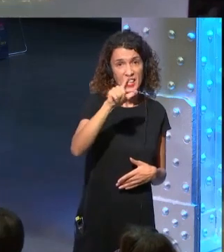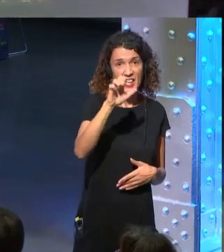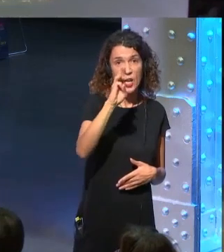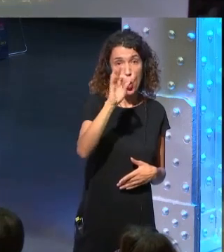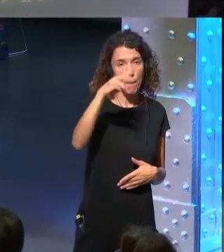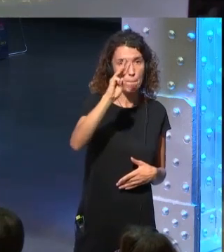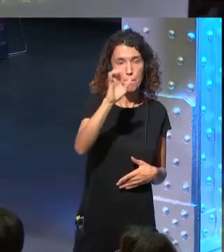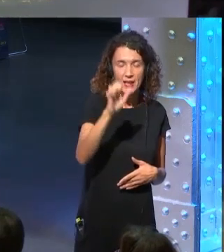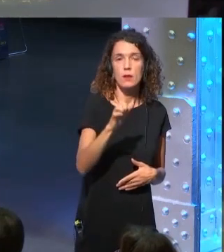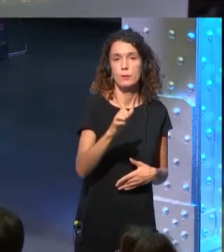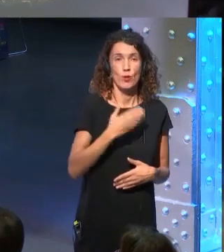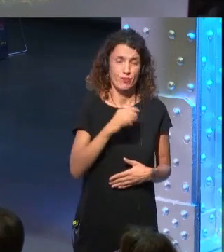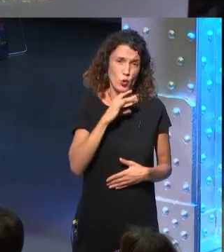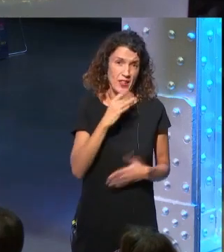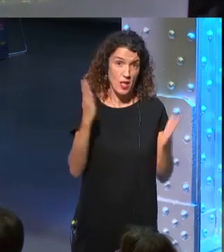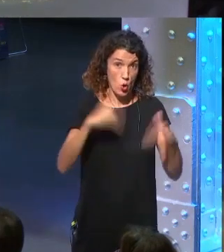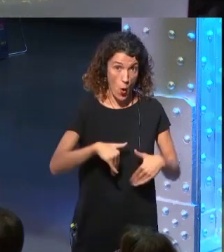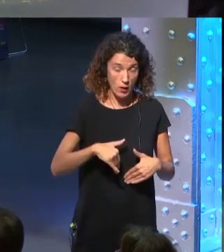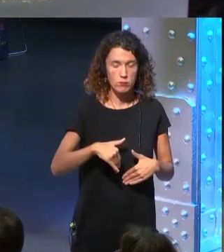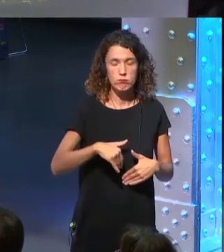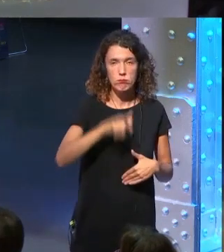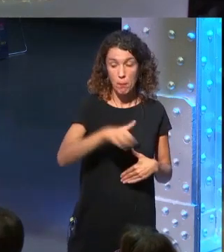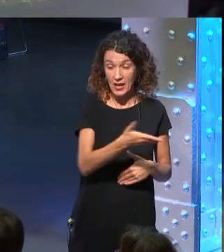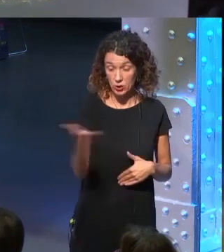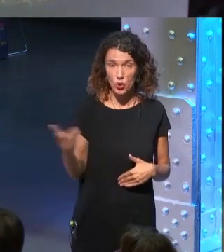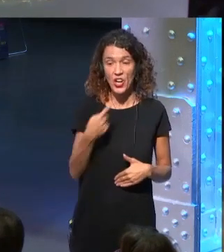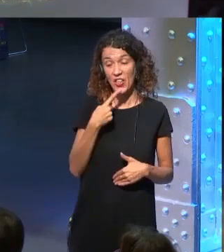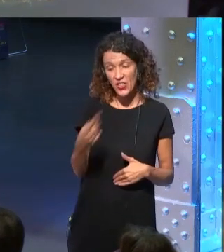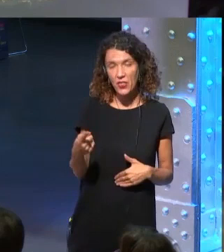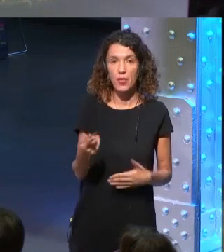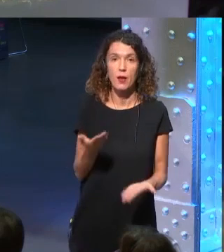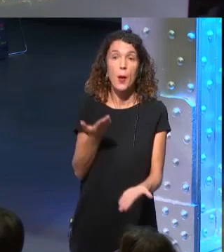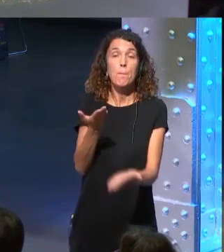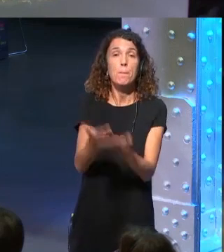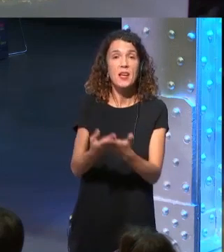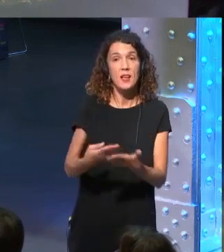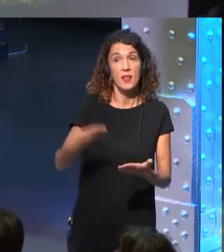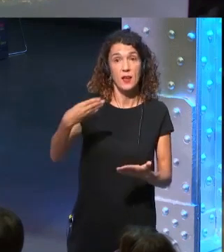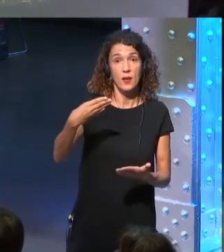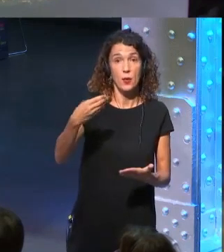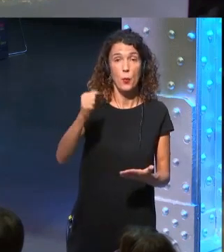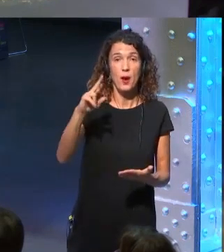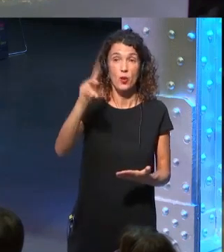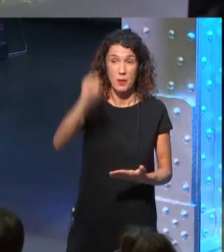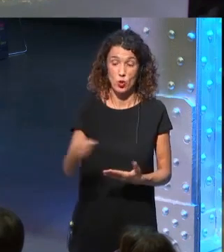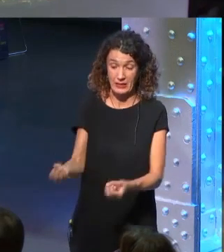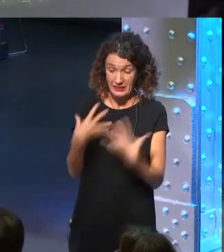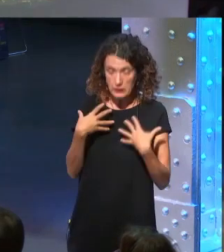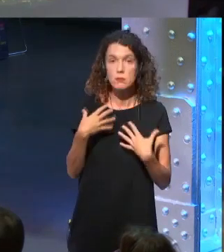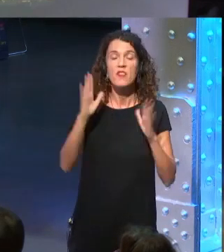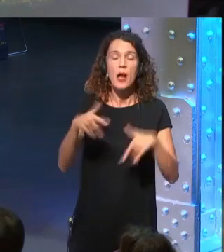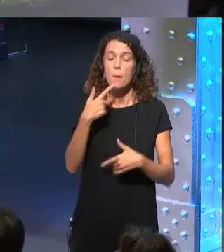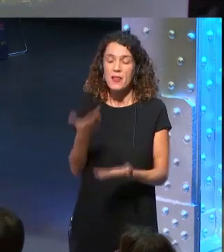noticia y delante de todo el mundo le pide al bardo, a la persona que ha ido a informarla, que